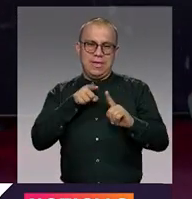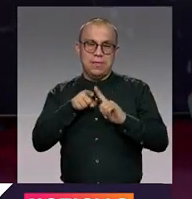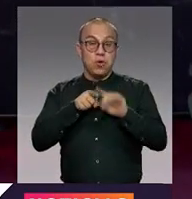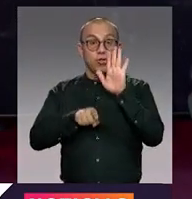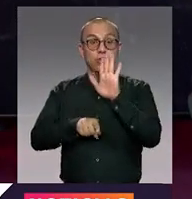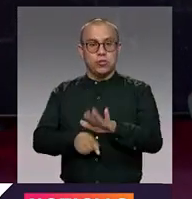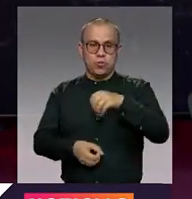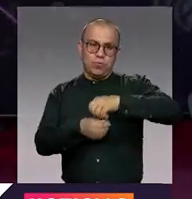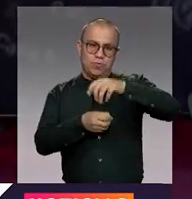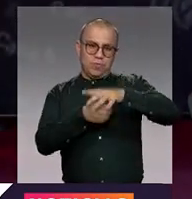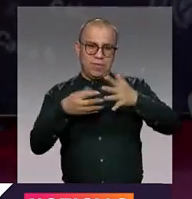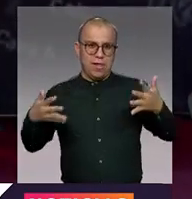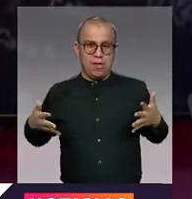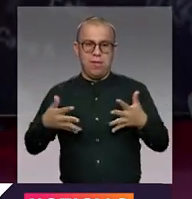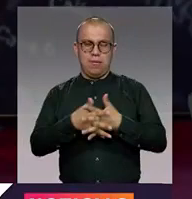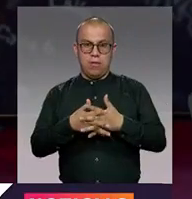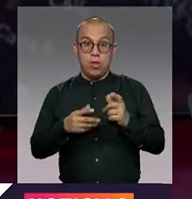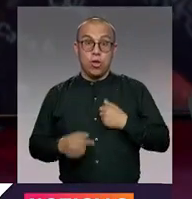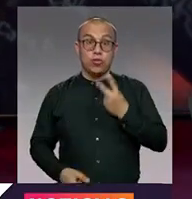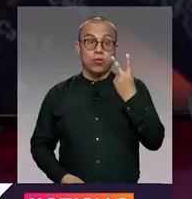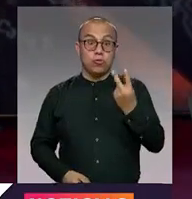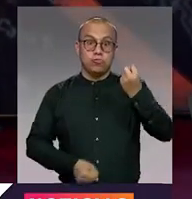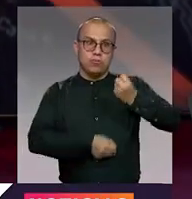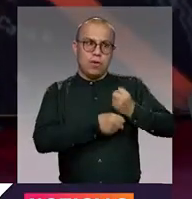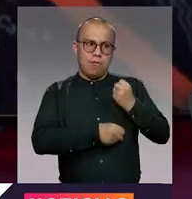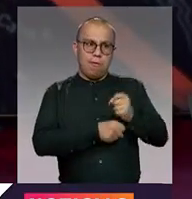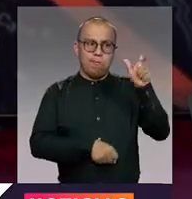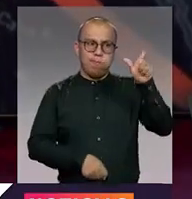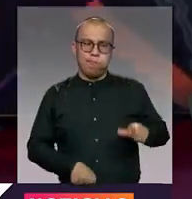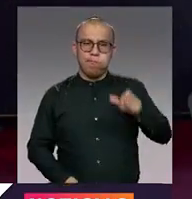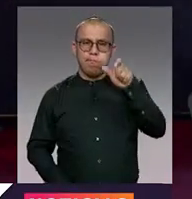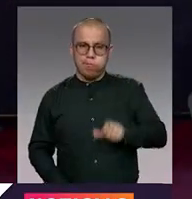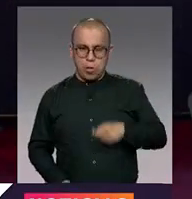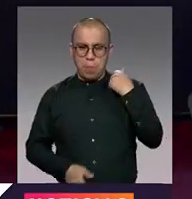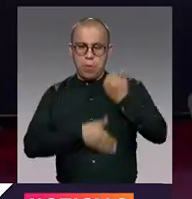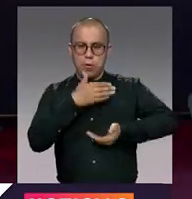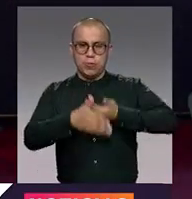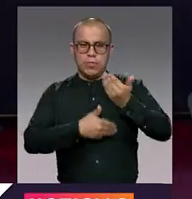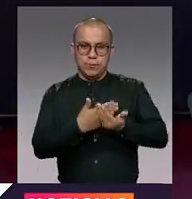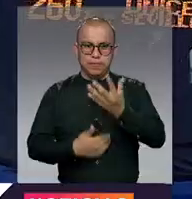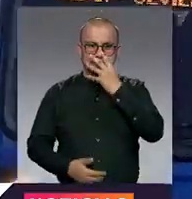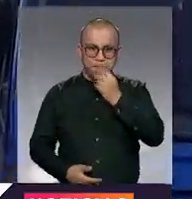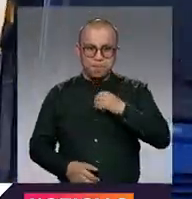la ciudad. Según las autoridades, dos trabajadores del sistema están implicados en este delito.